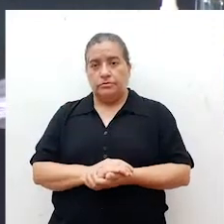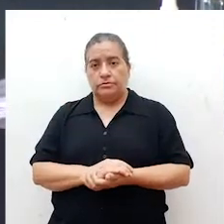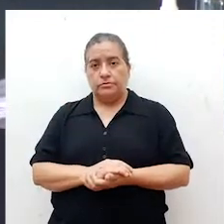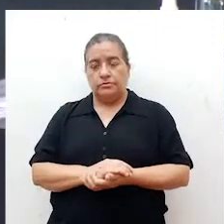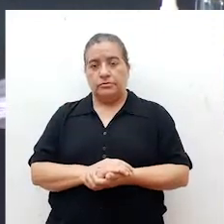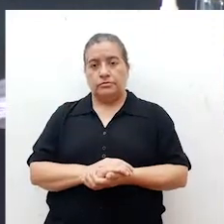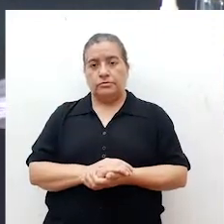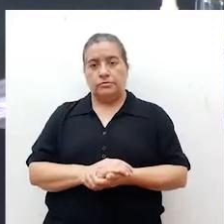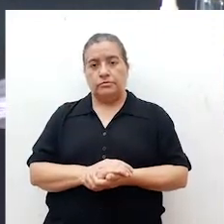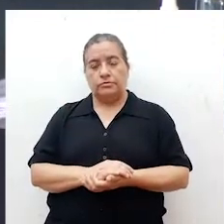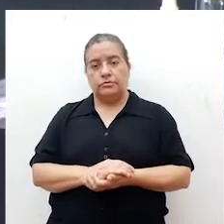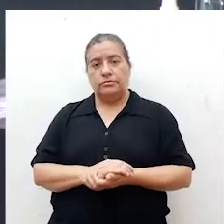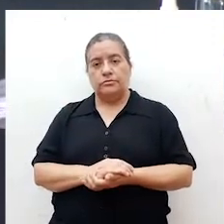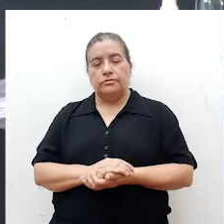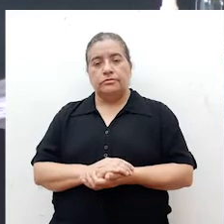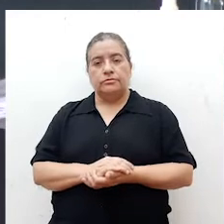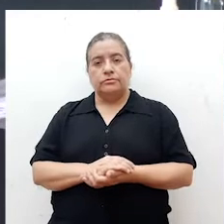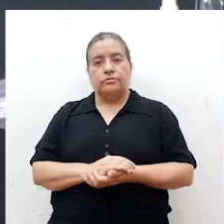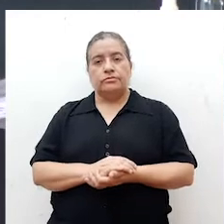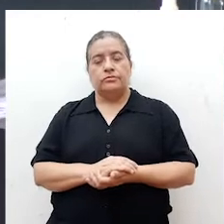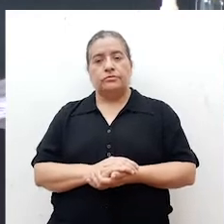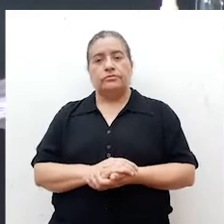decirles, en primer lugar,